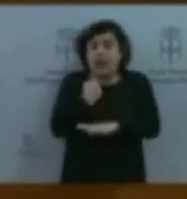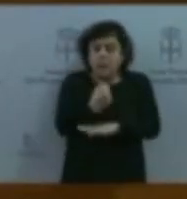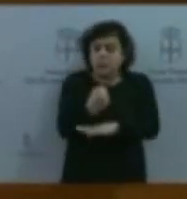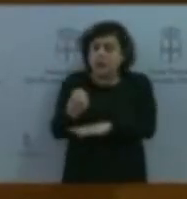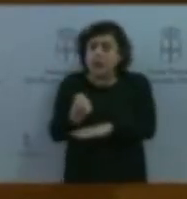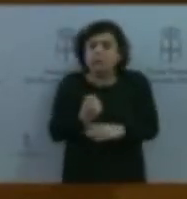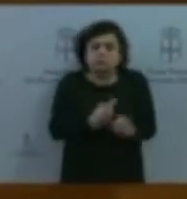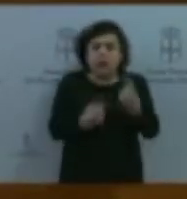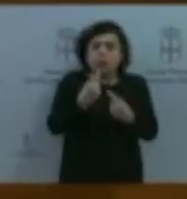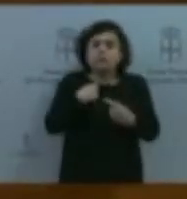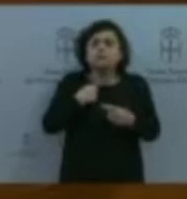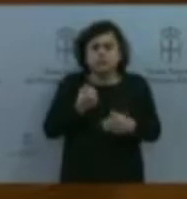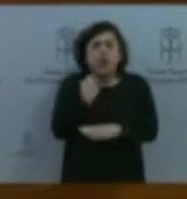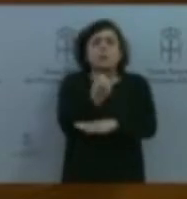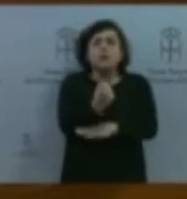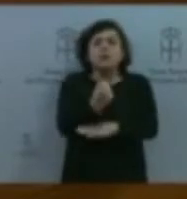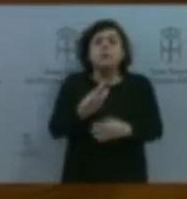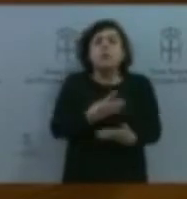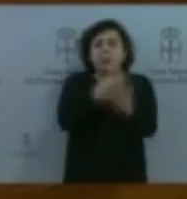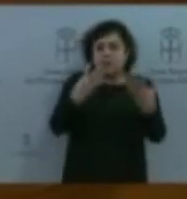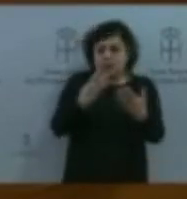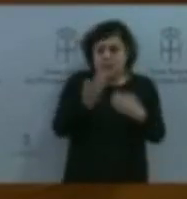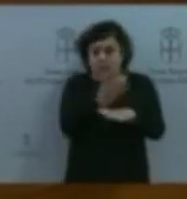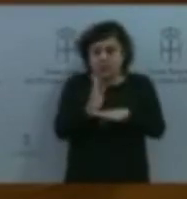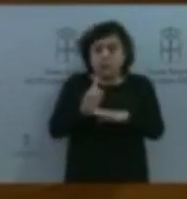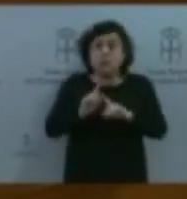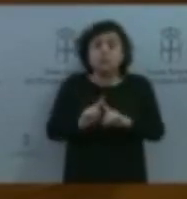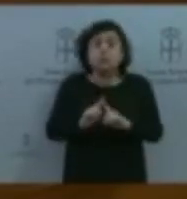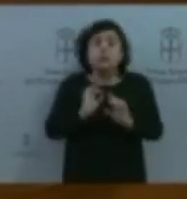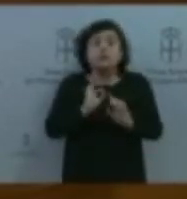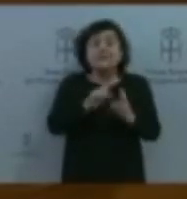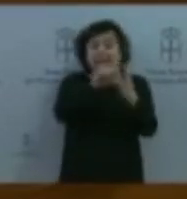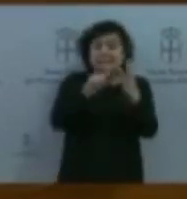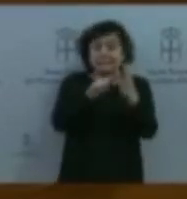suyas, en 3 vamos a votar en contra y 4 nos vamos a abstener.